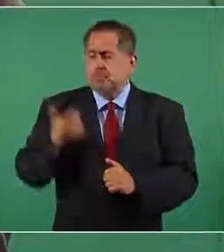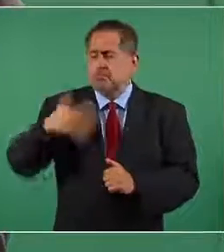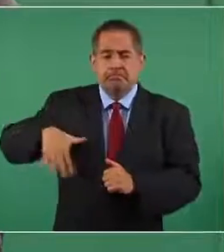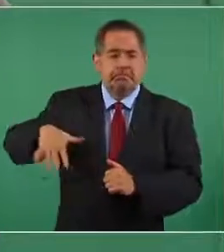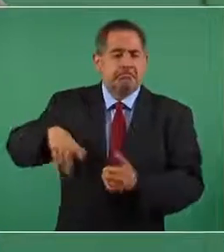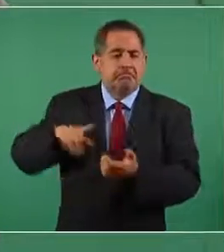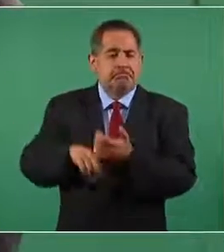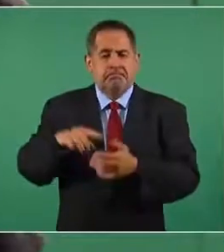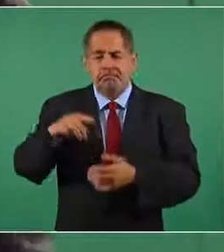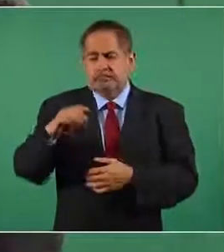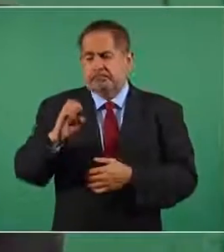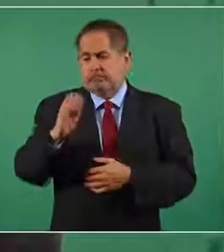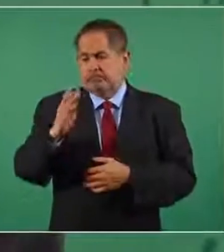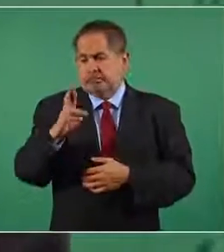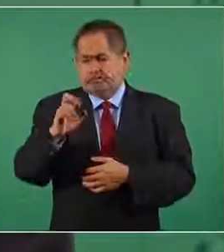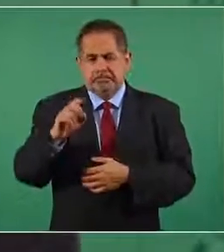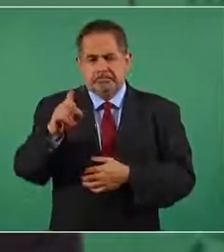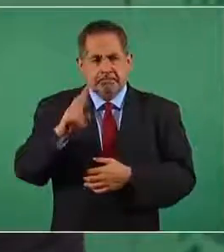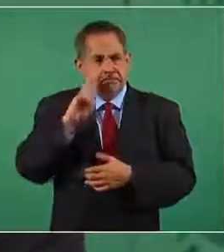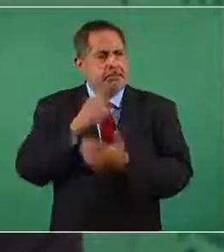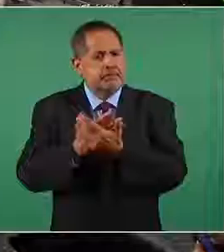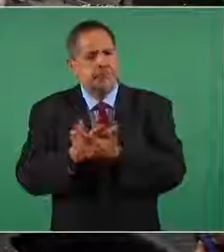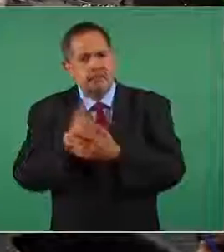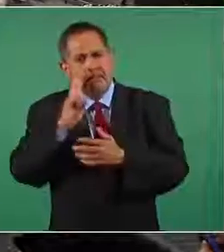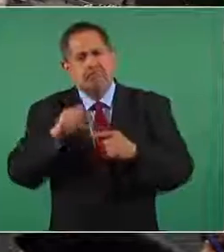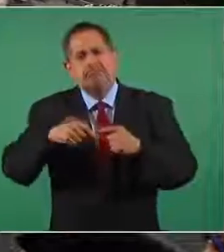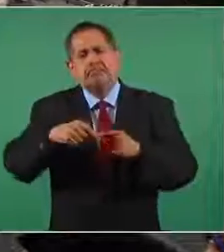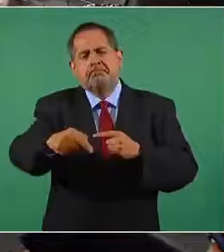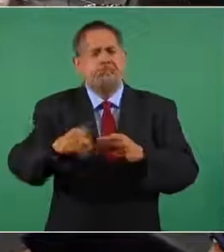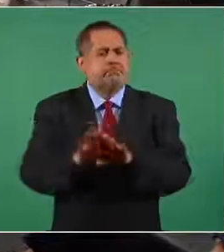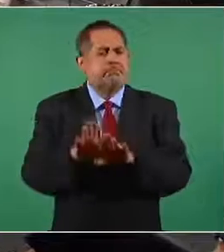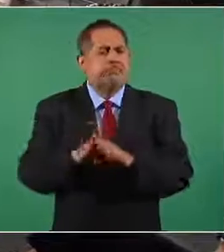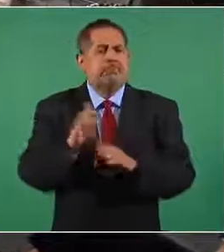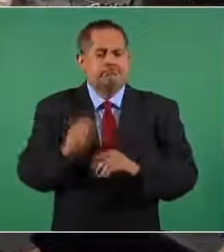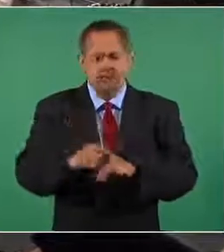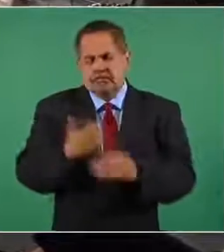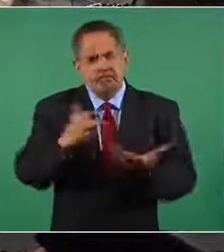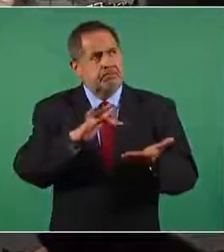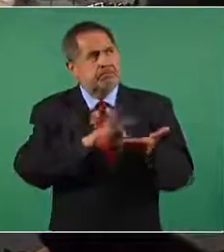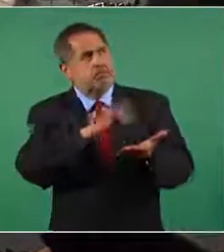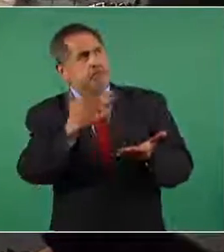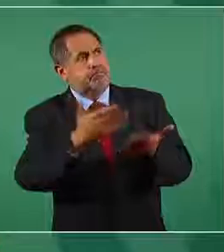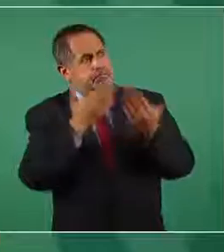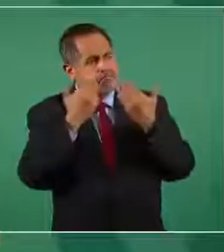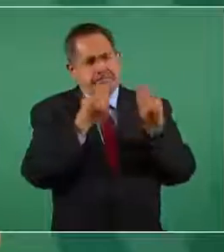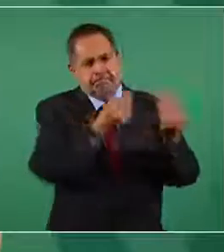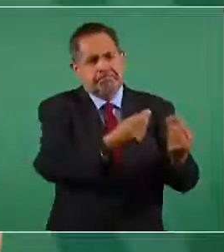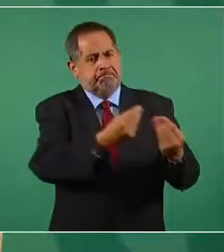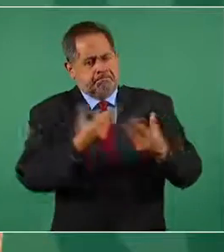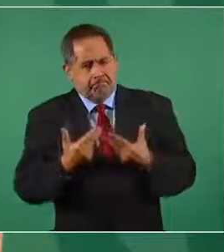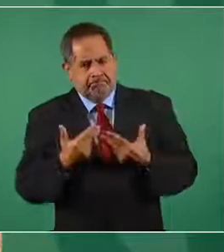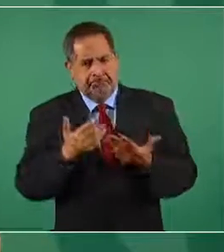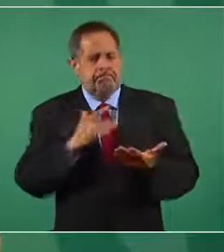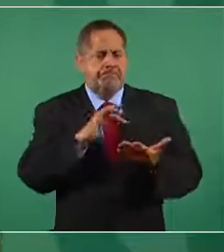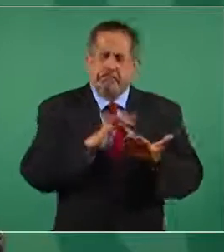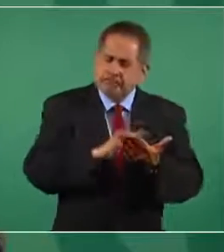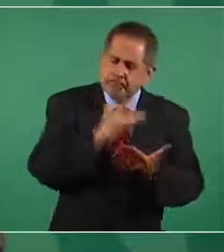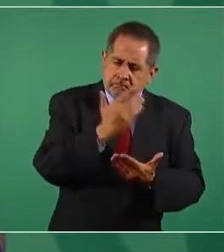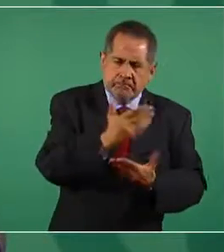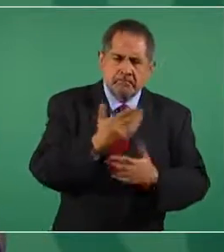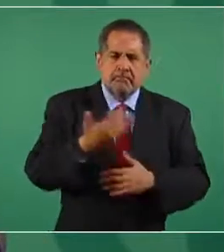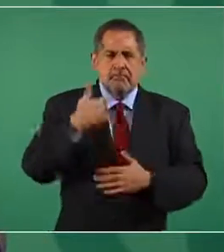mencionó Marcelo, vamos a esperar. De todas maneras, agradecemos el gesto y yo pienso que